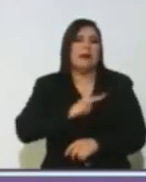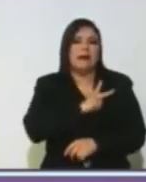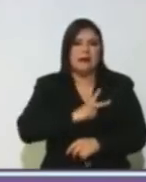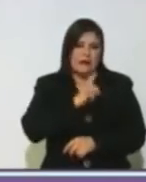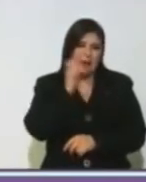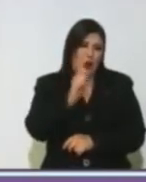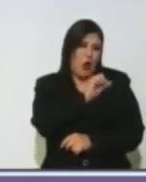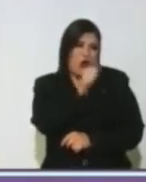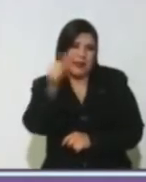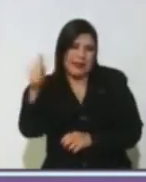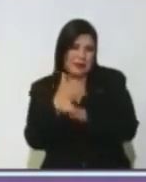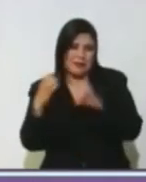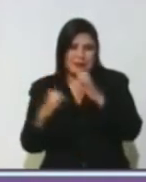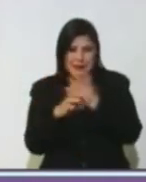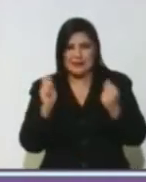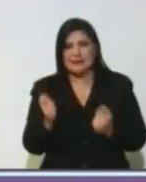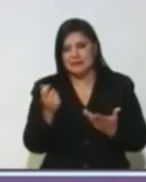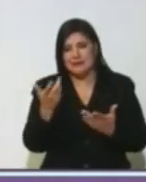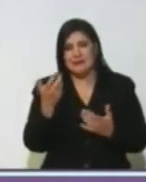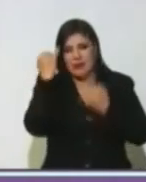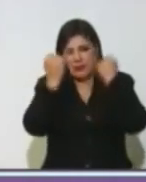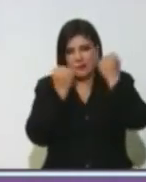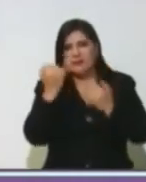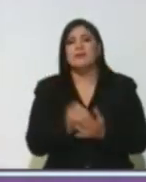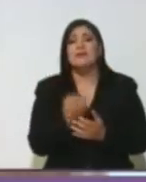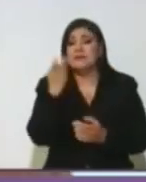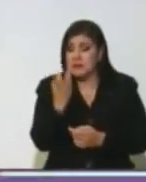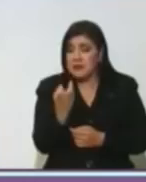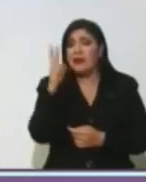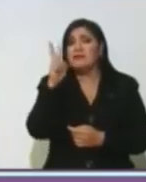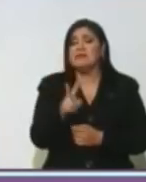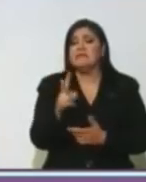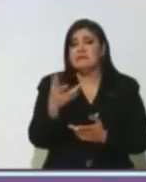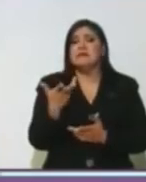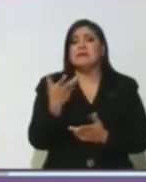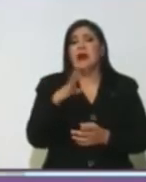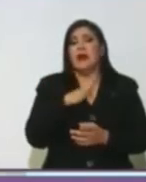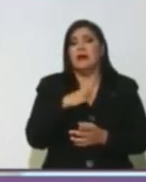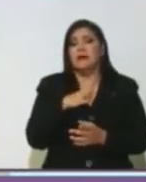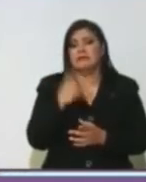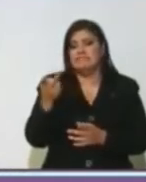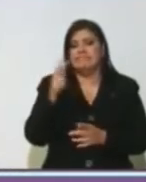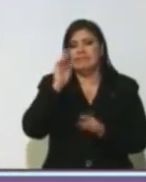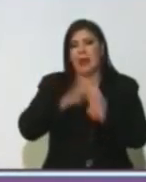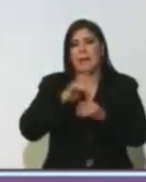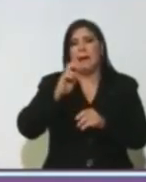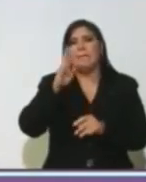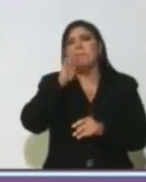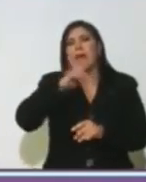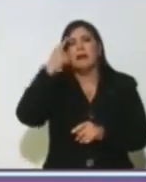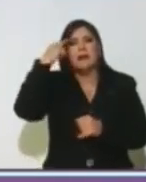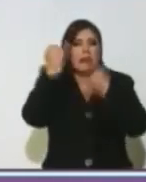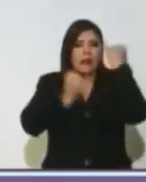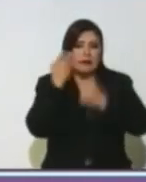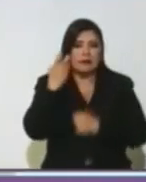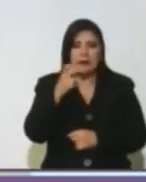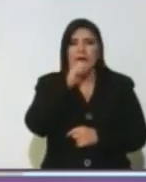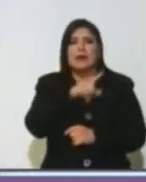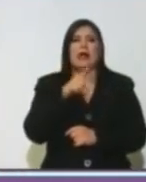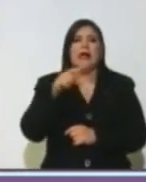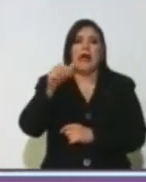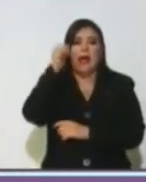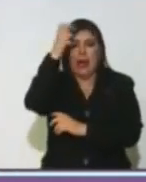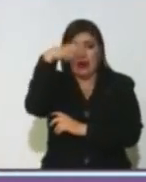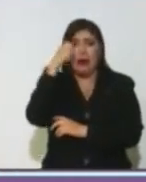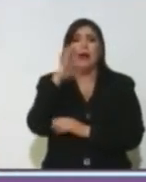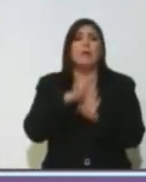por eso y por eso pues andan en un perfecto mal viaje barrio les porfirio díaz ofreciendo